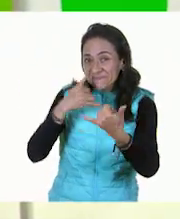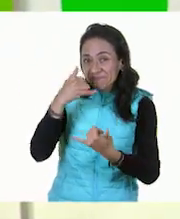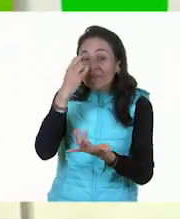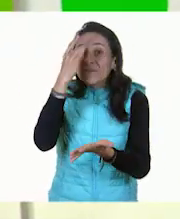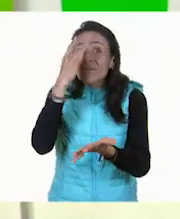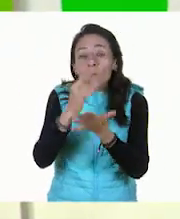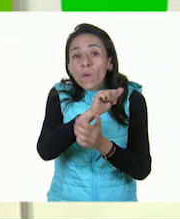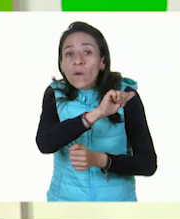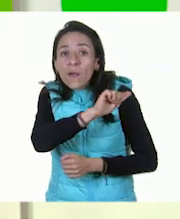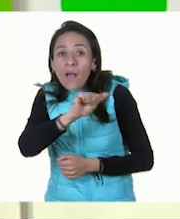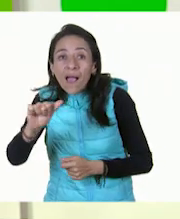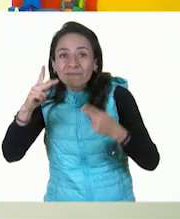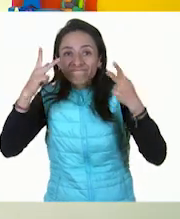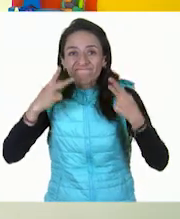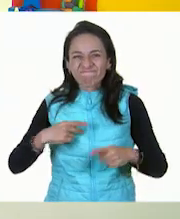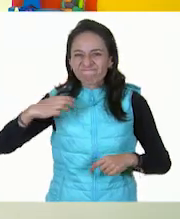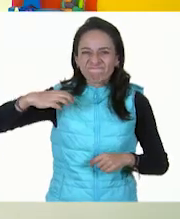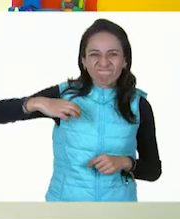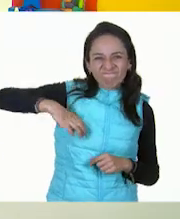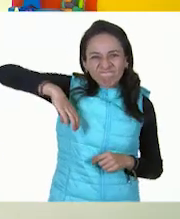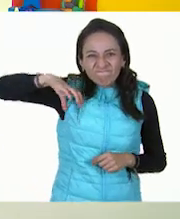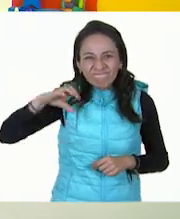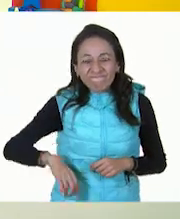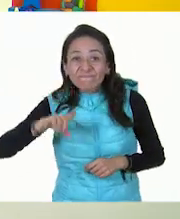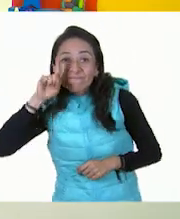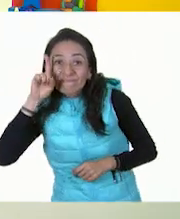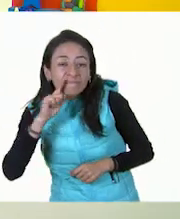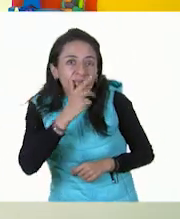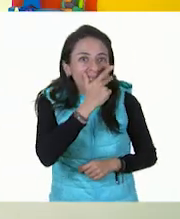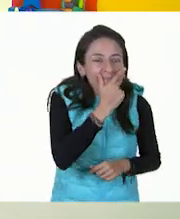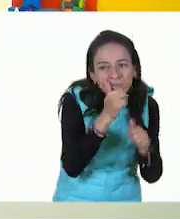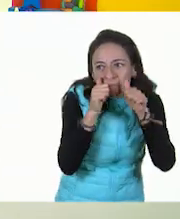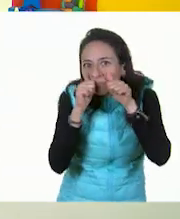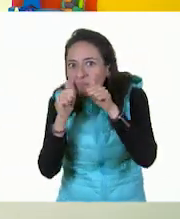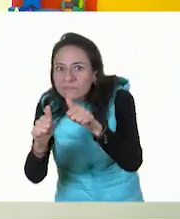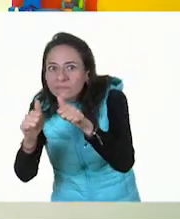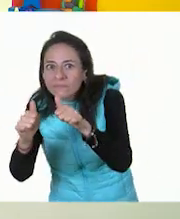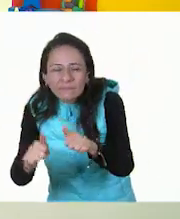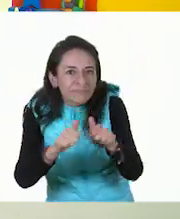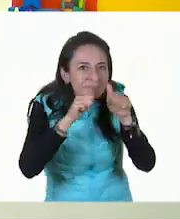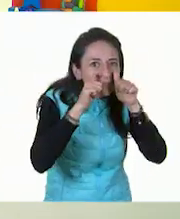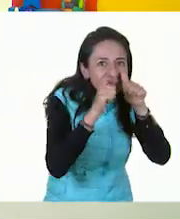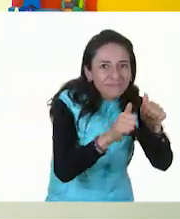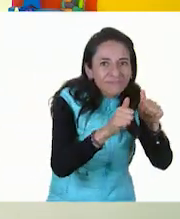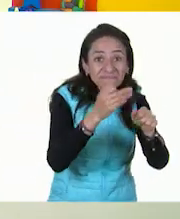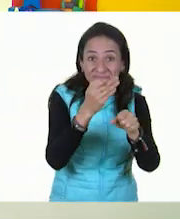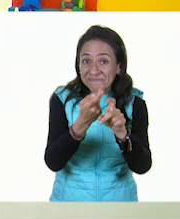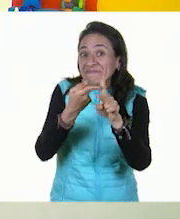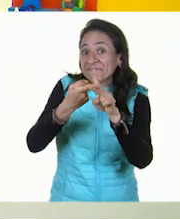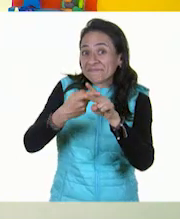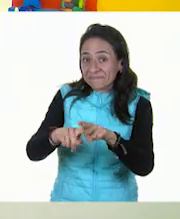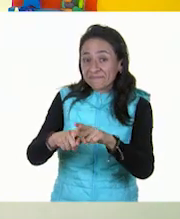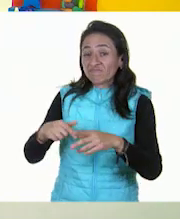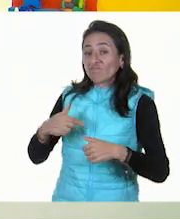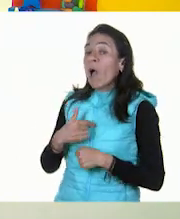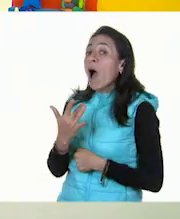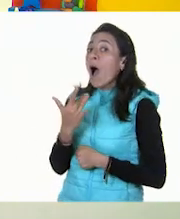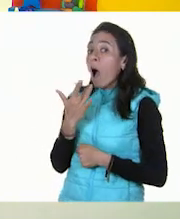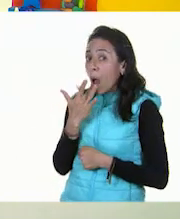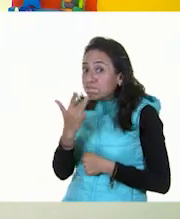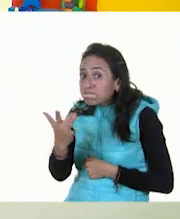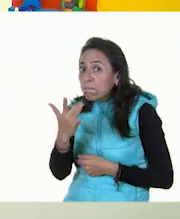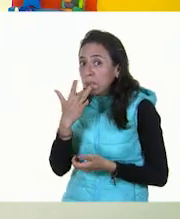para campeones. Pónganse atentas, pónganse atentos, vamos a comenzar. Si yo digo